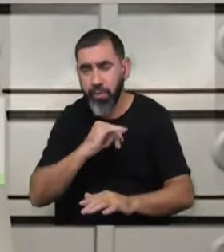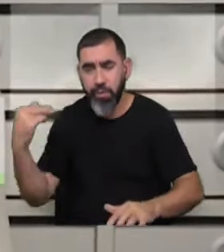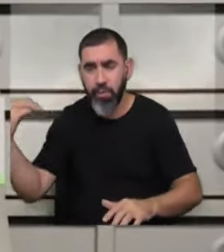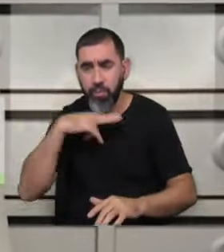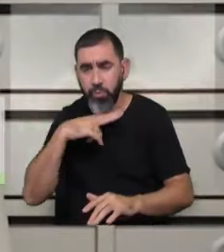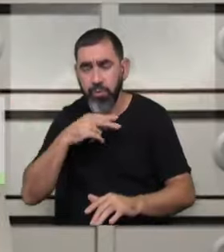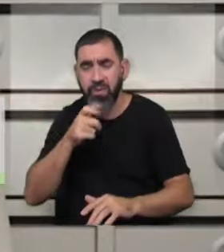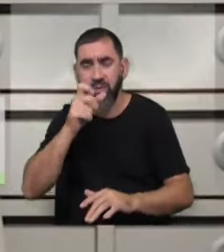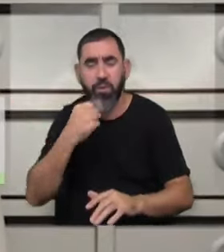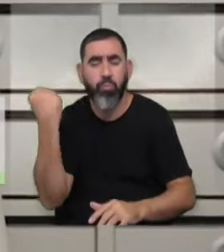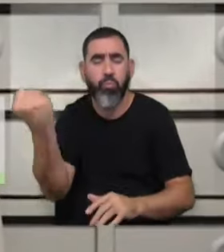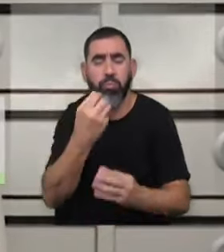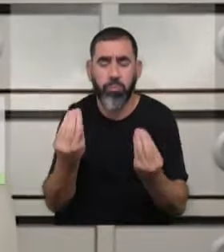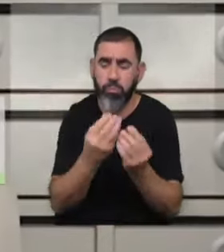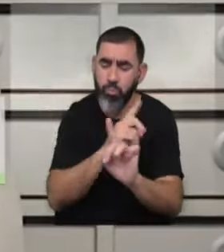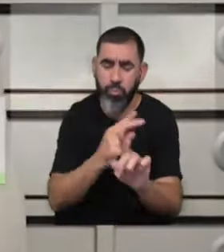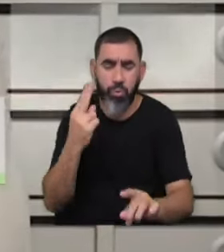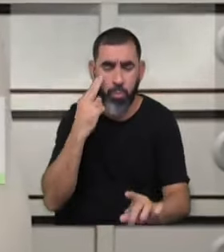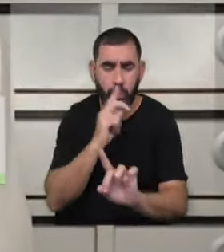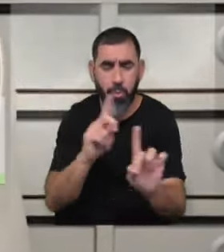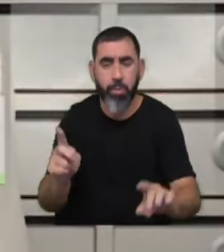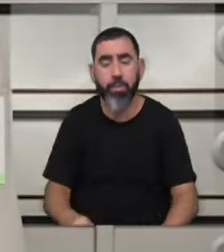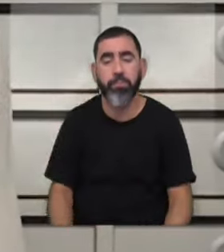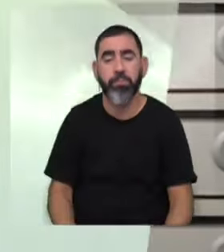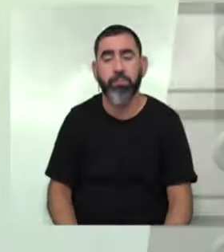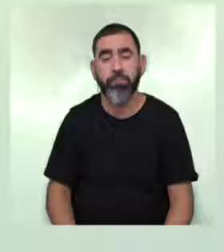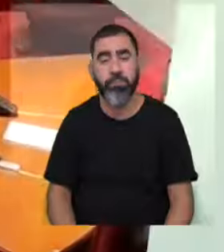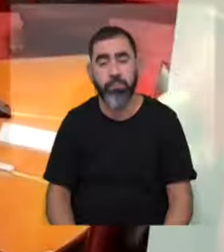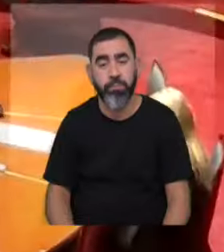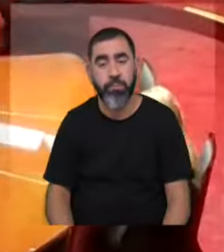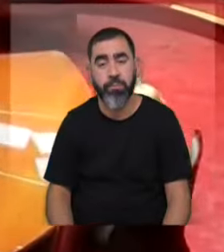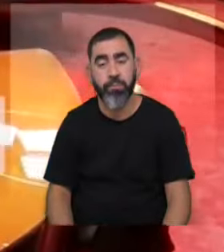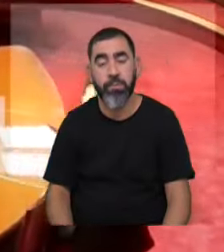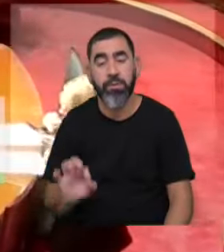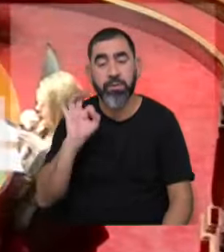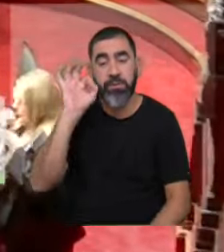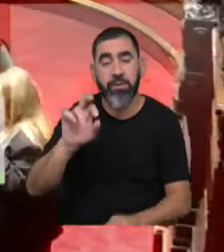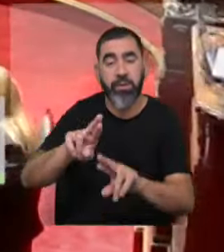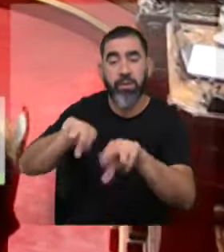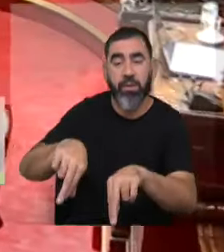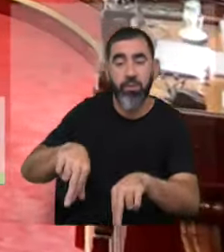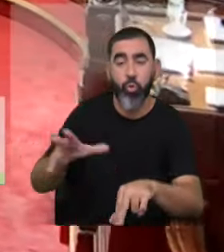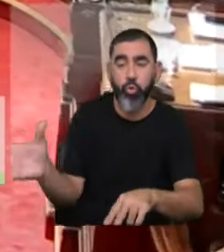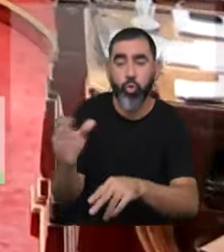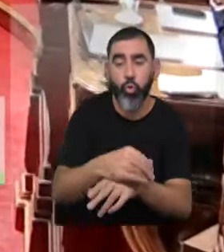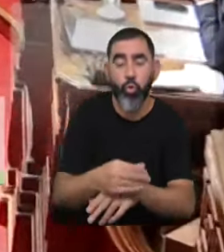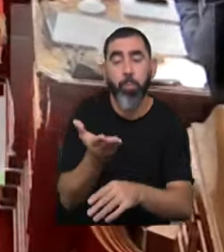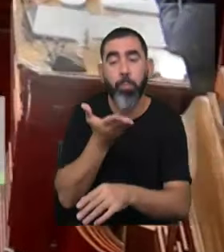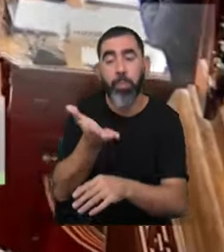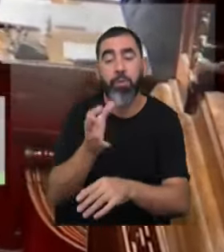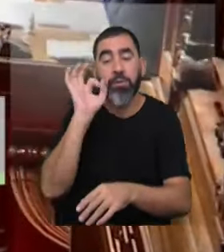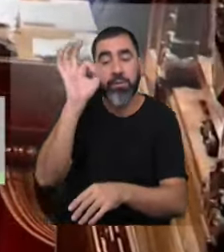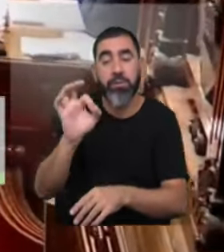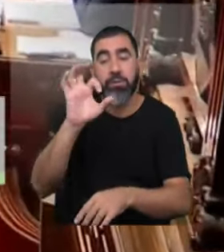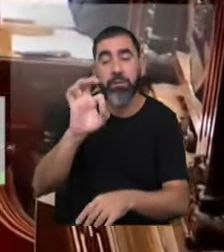falsas representen un problema sistemático. El Senado rechazó por unanimidad el pedido del